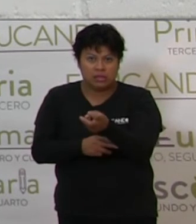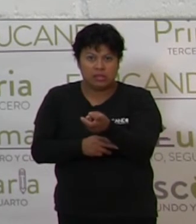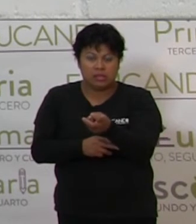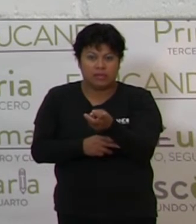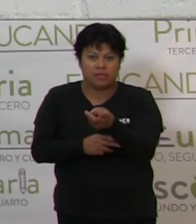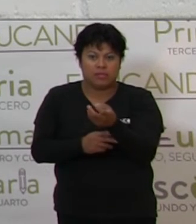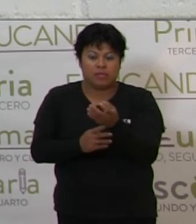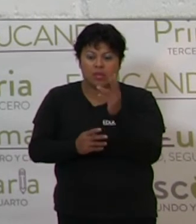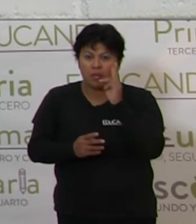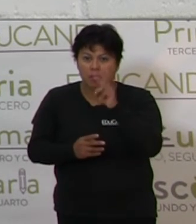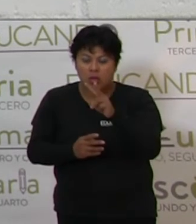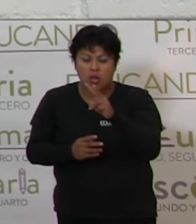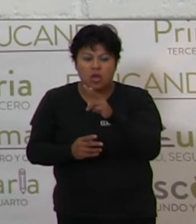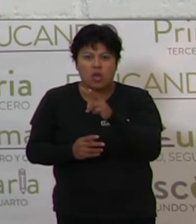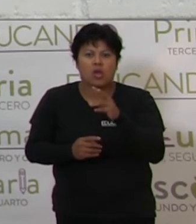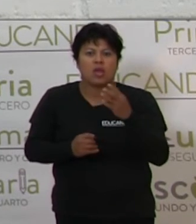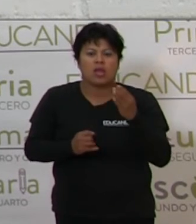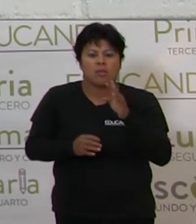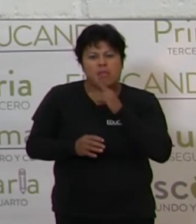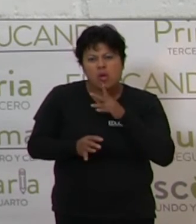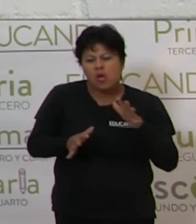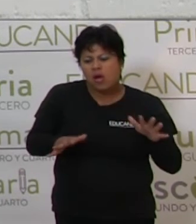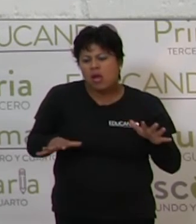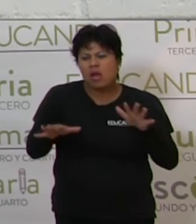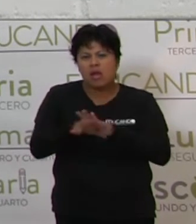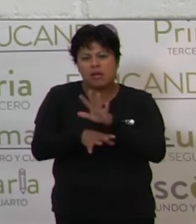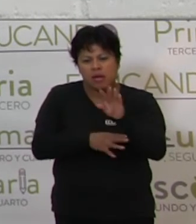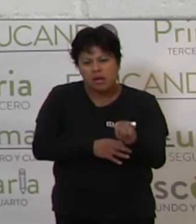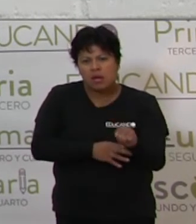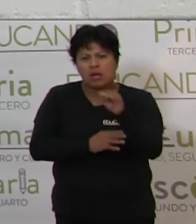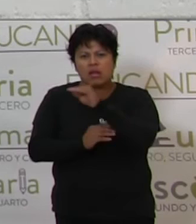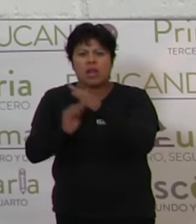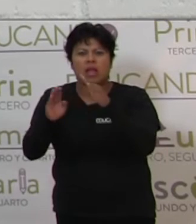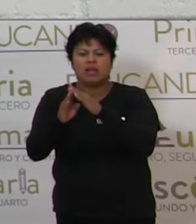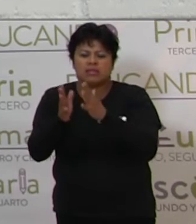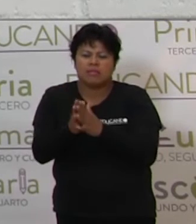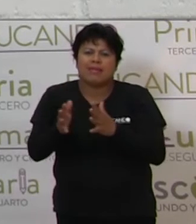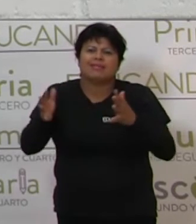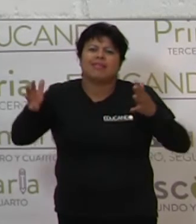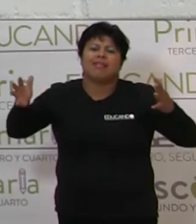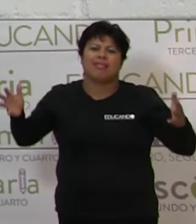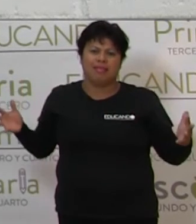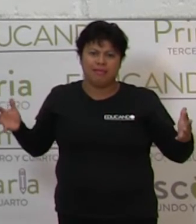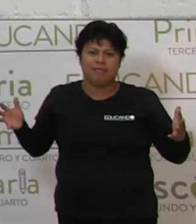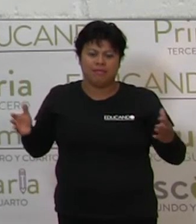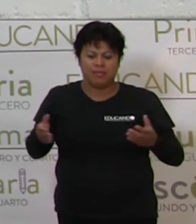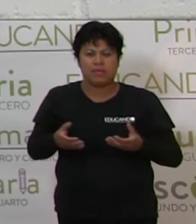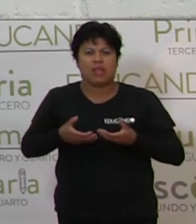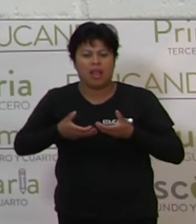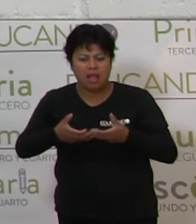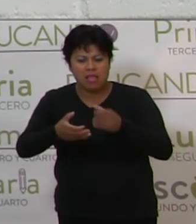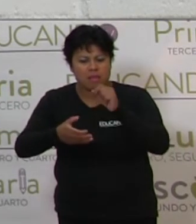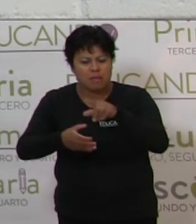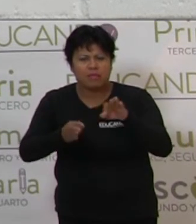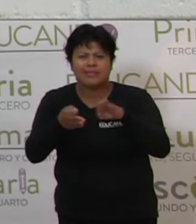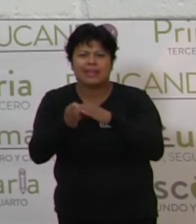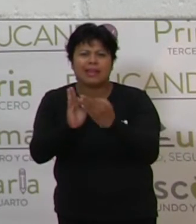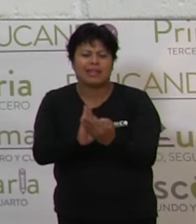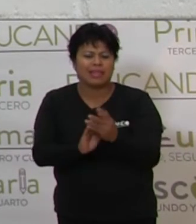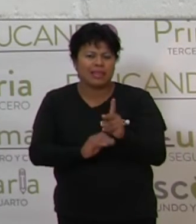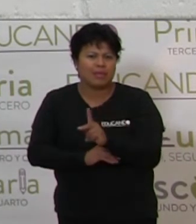éste consintió en mudarse a una casa mayor en la calle del